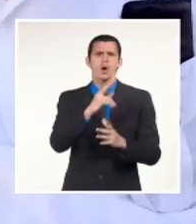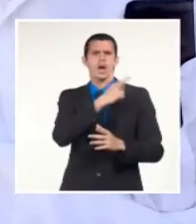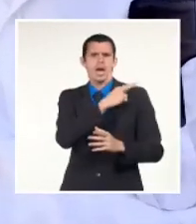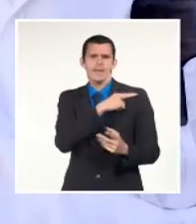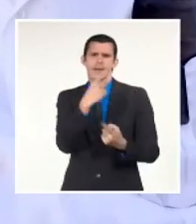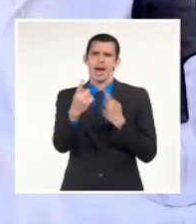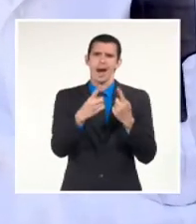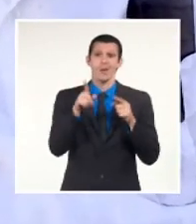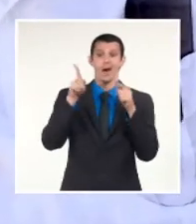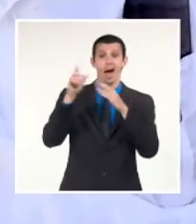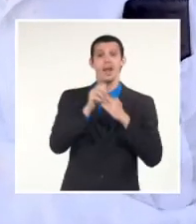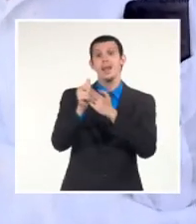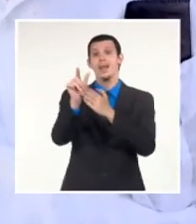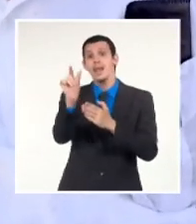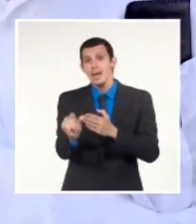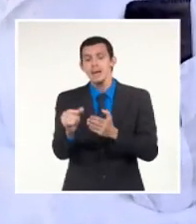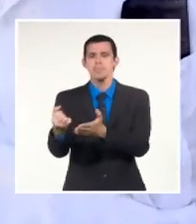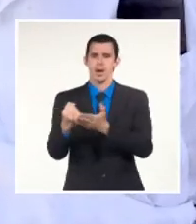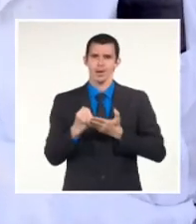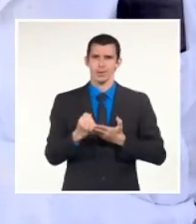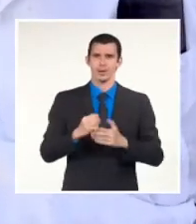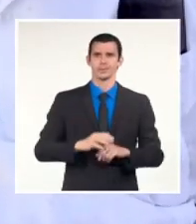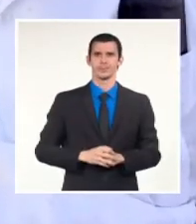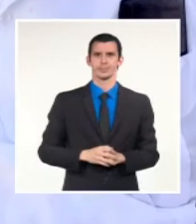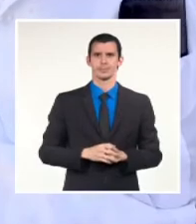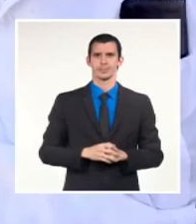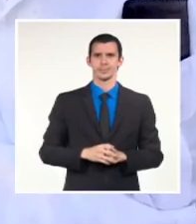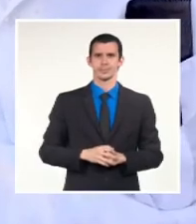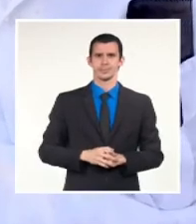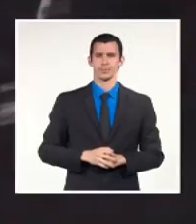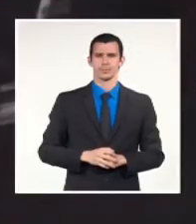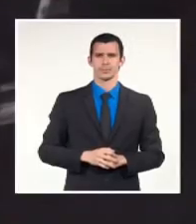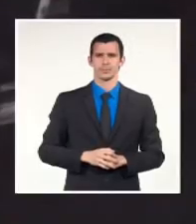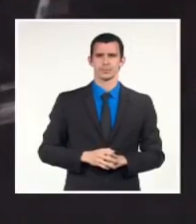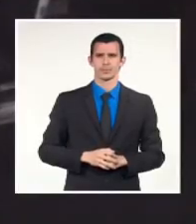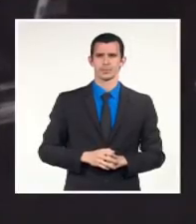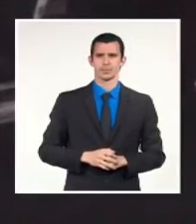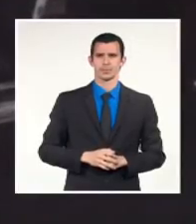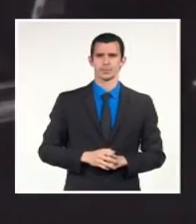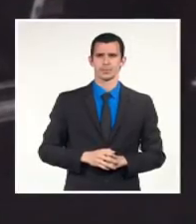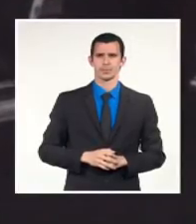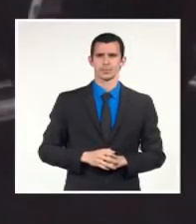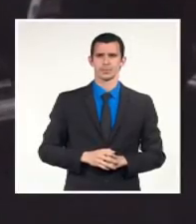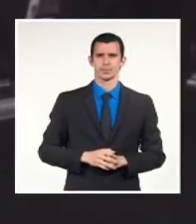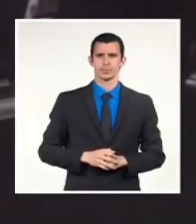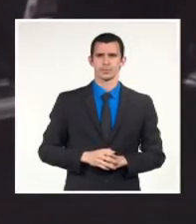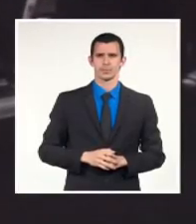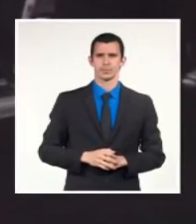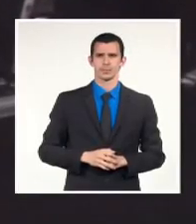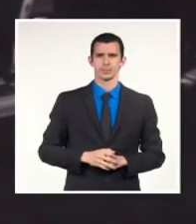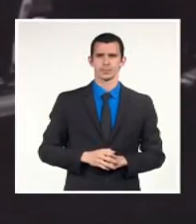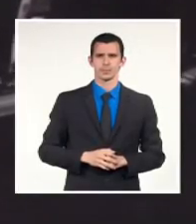mí, la Catedral de Mayagüez. Ahí velamos a mi viejo. Y esa iglesia se llenó.